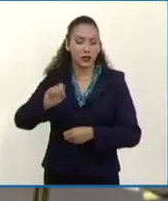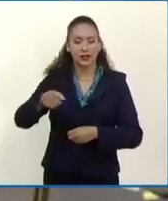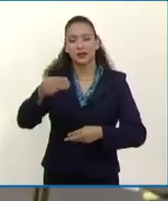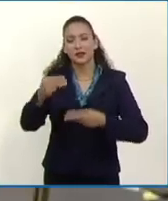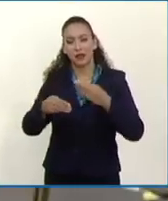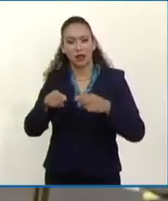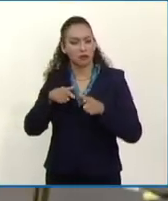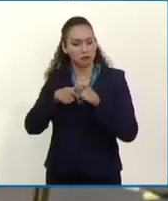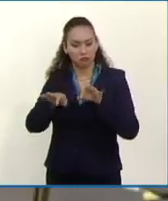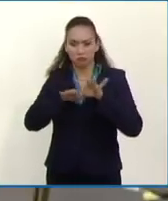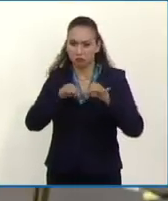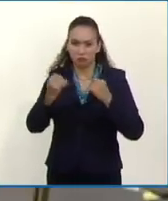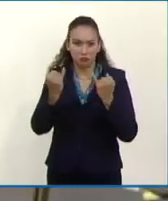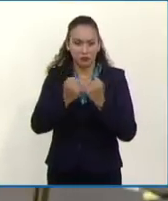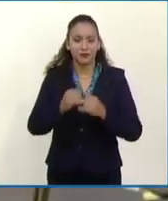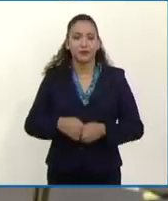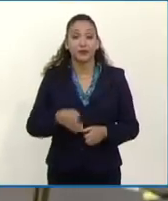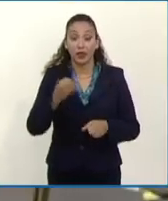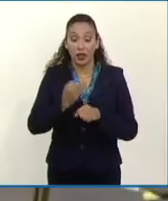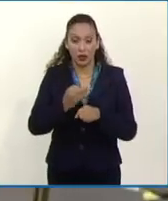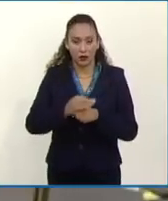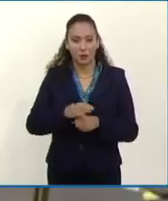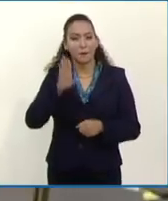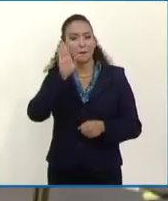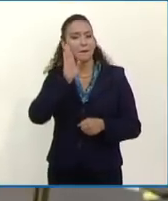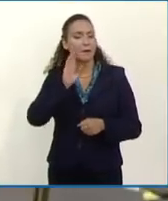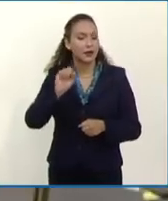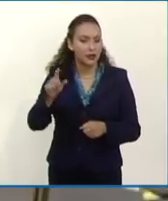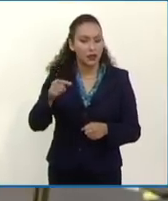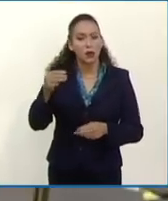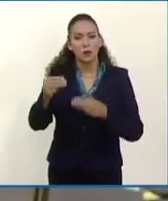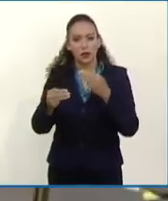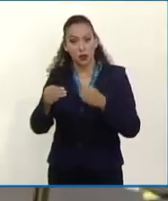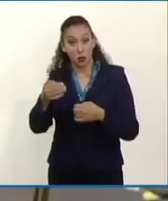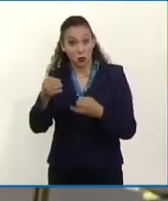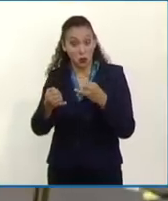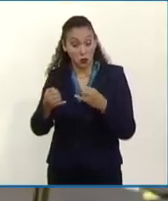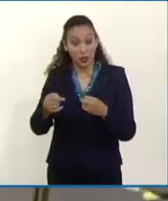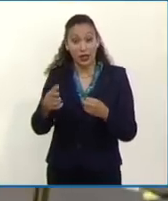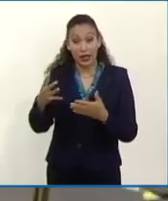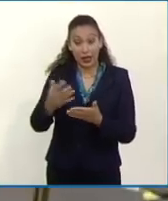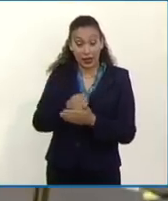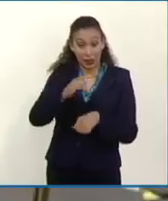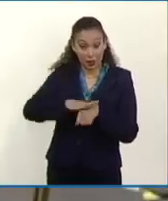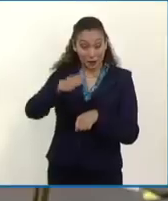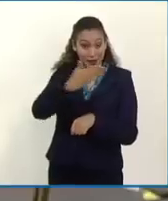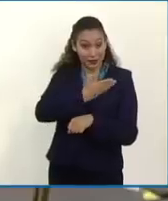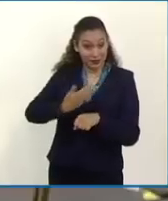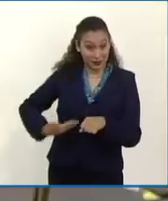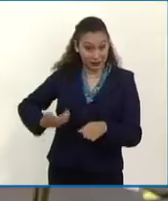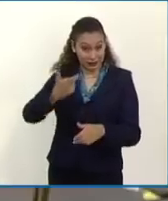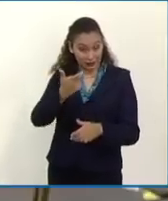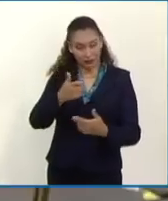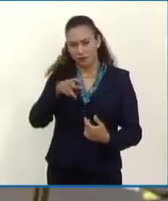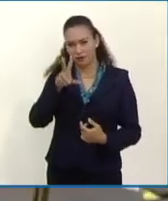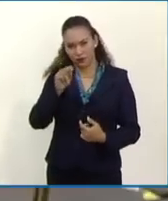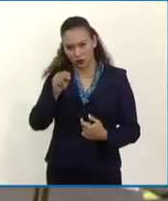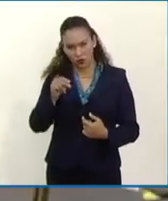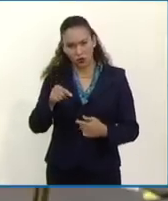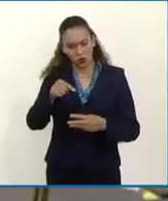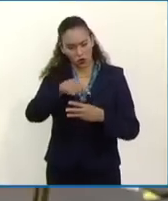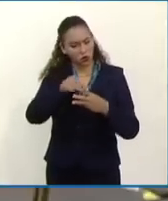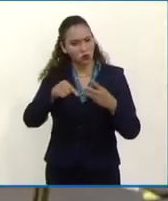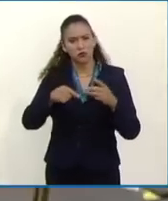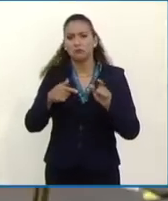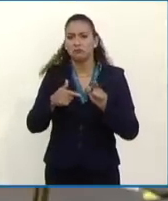Aseguró que actualmente ningún magistrado o juez federal gana más que el presidente de la República y defendió la carrera judicial como